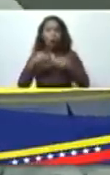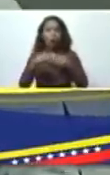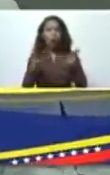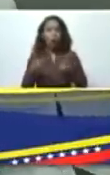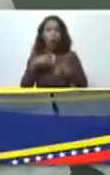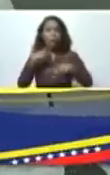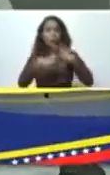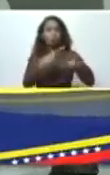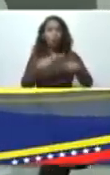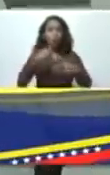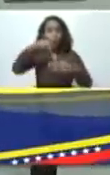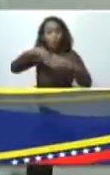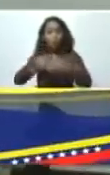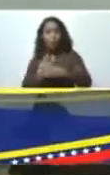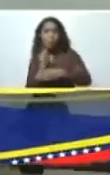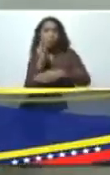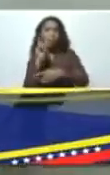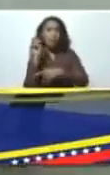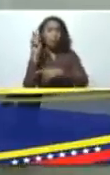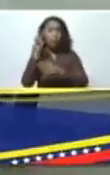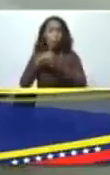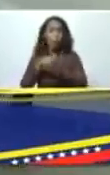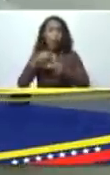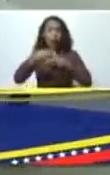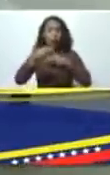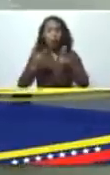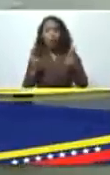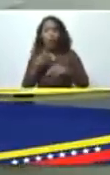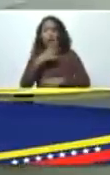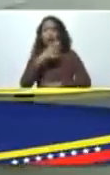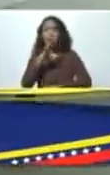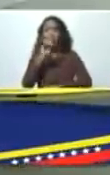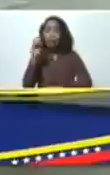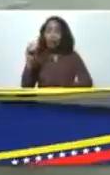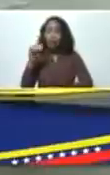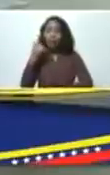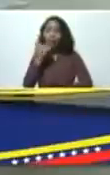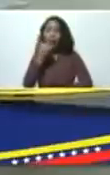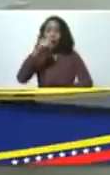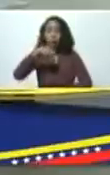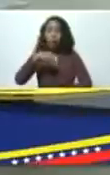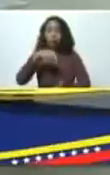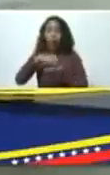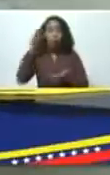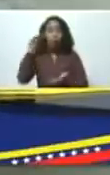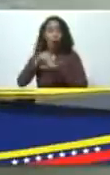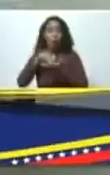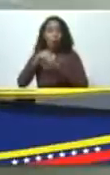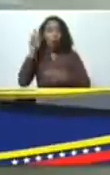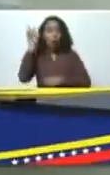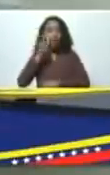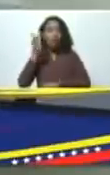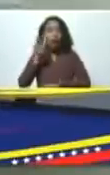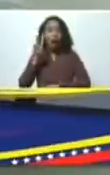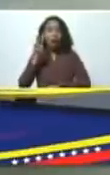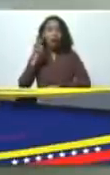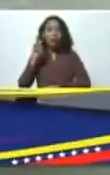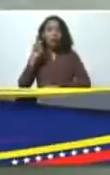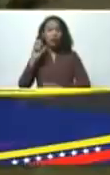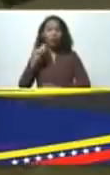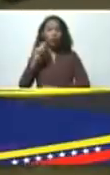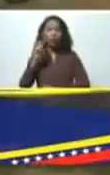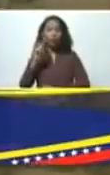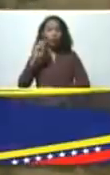producción de semilla. De esas 2.000 hectáreas, cerca de 500 están aquí en el estado de Aragua, en el Valle de Tucutunemo,